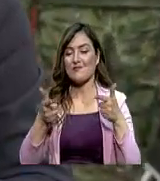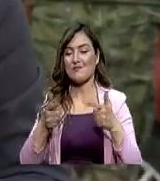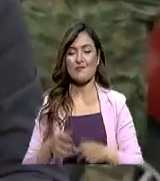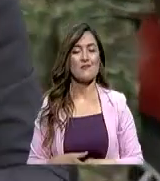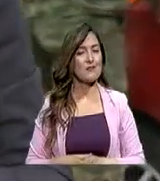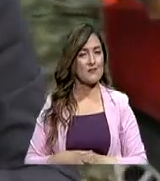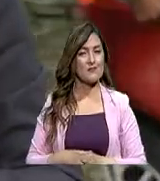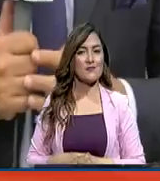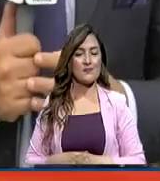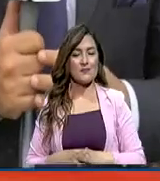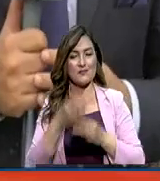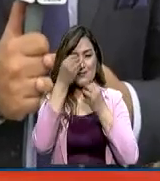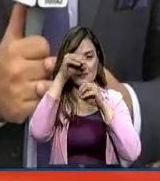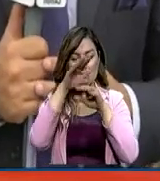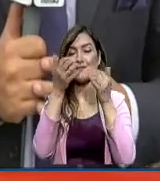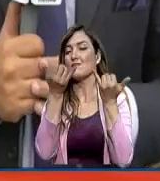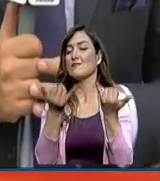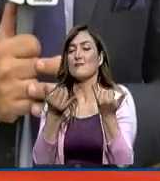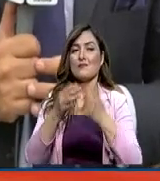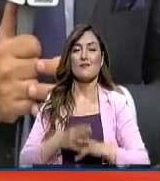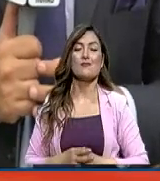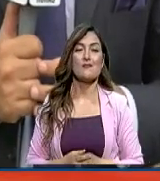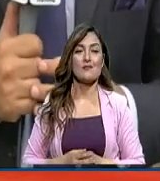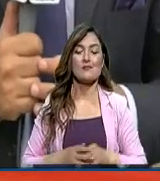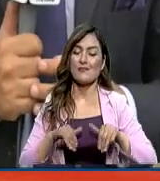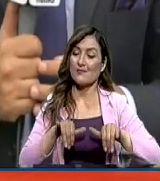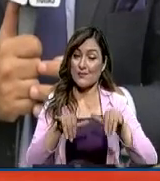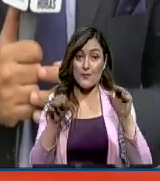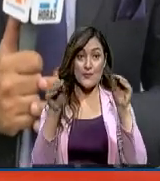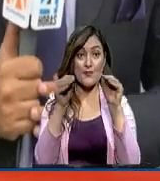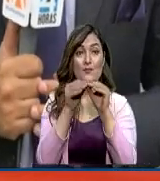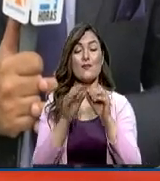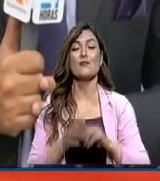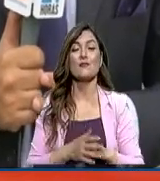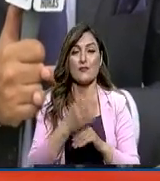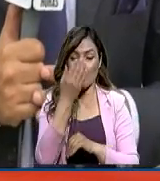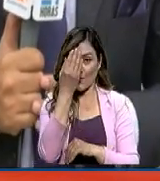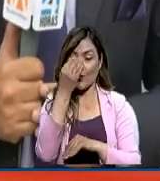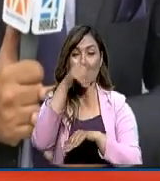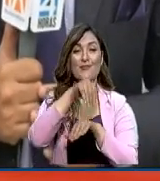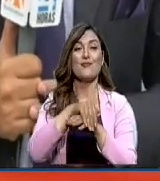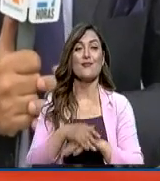rurales. Es la información que tenemos nosotros hasta el momento. Continúen ustedes con más noticias. Buenas tardes.